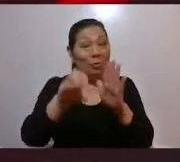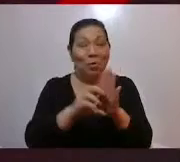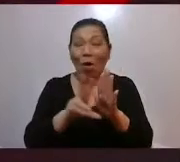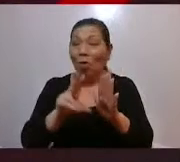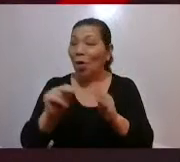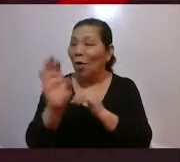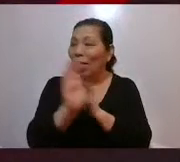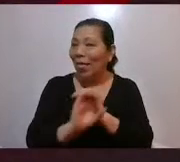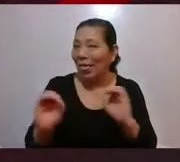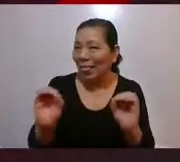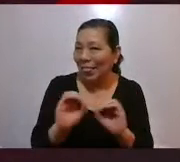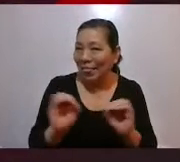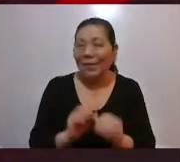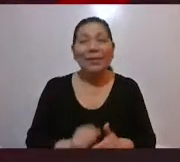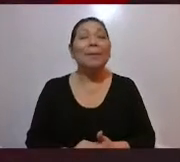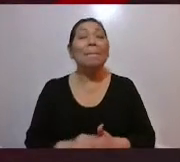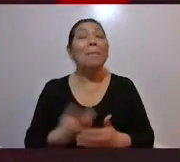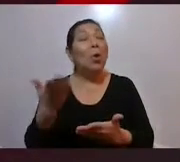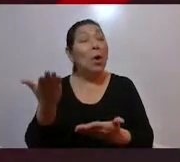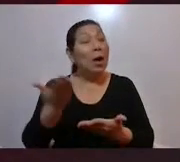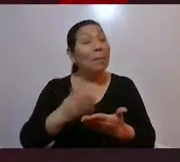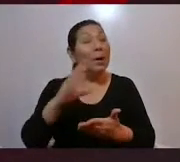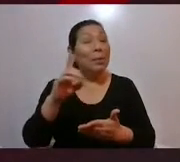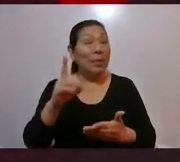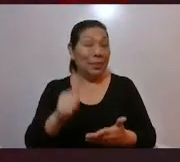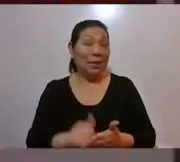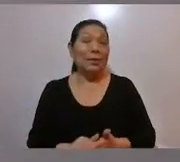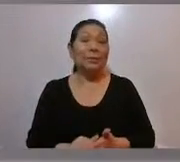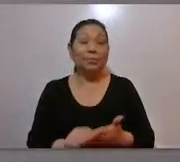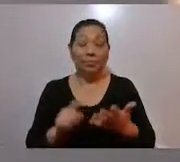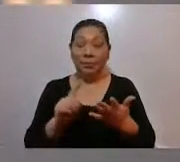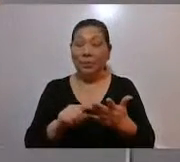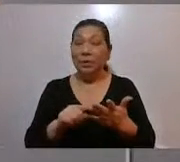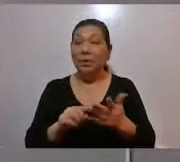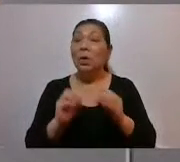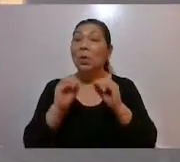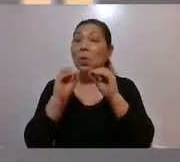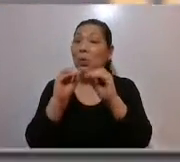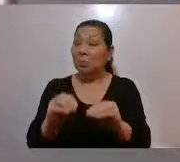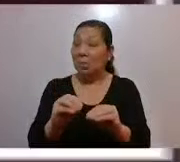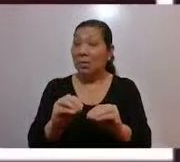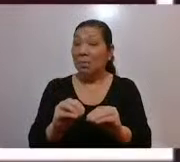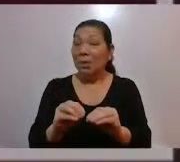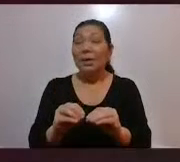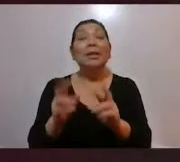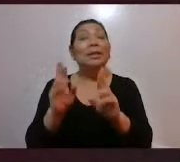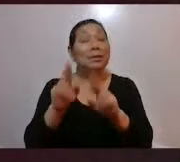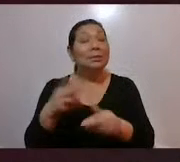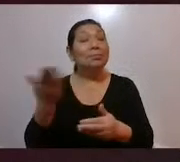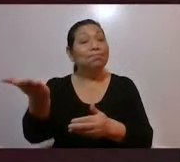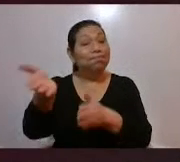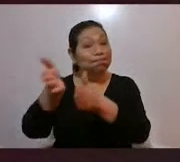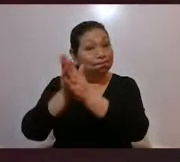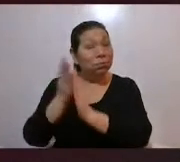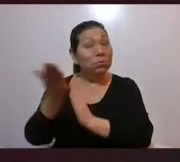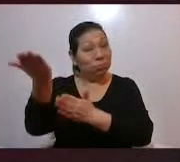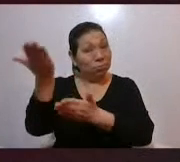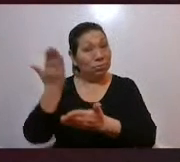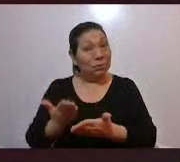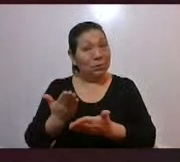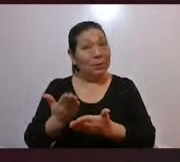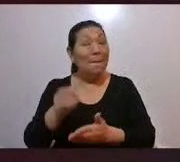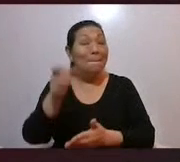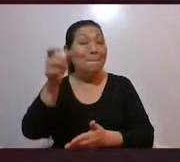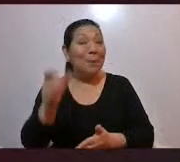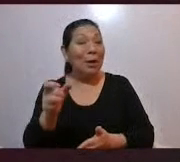derecho constitucional no protegido por el habeas corpus o el habeas data. Proceso de cumplimiento, que nos permite reclamar que